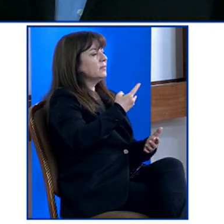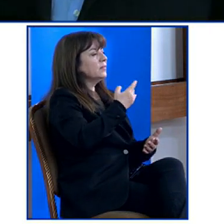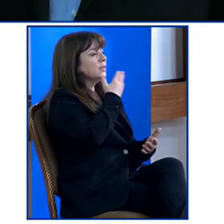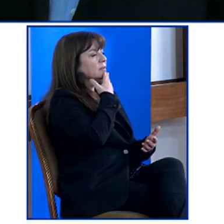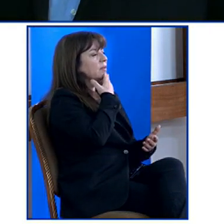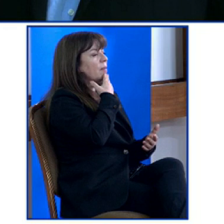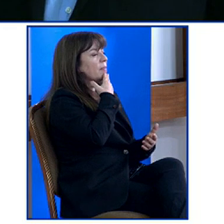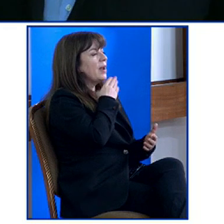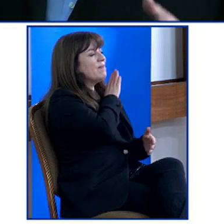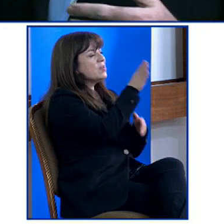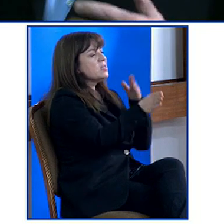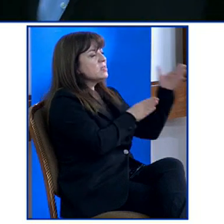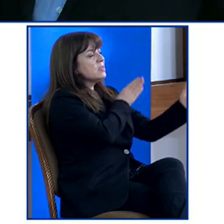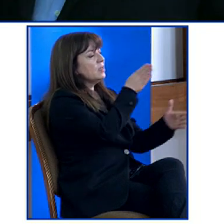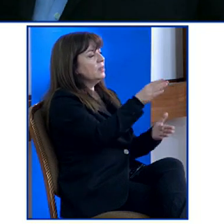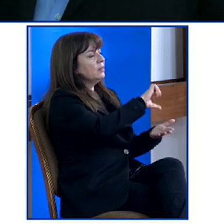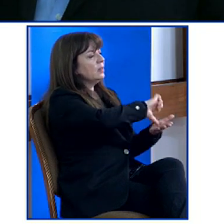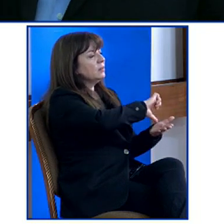los centros de salud,